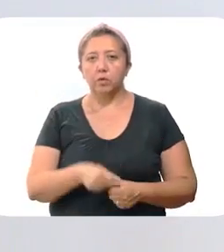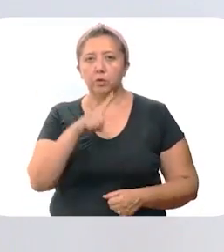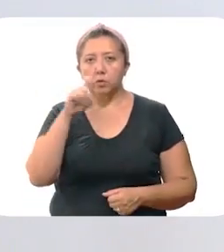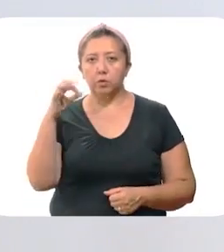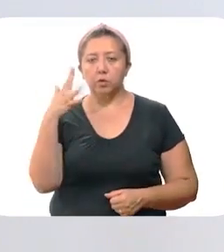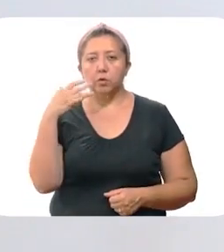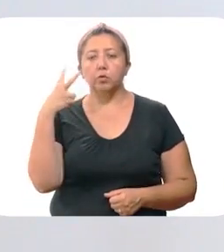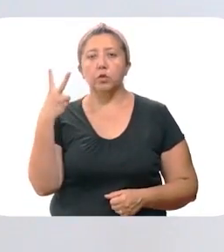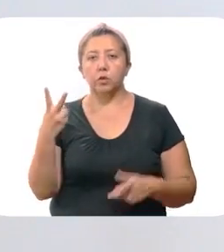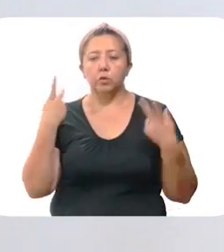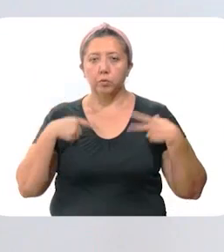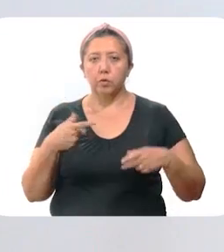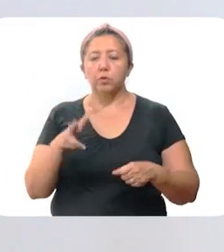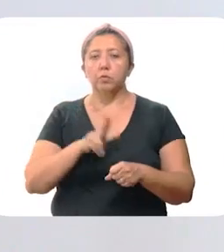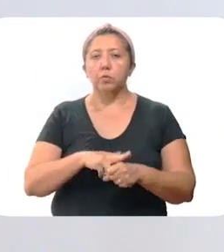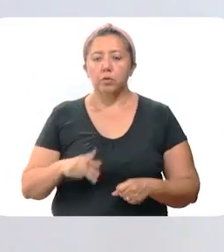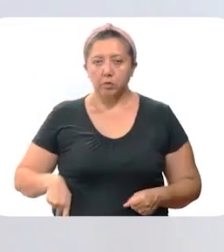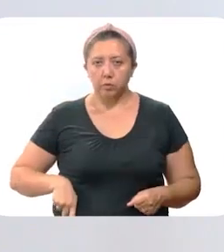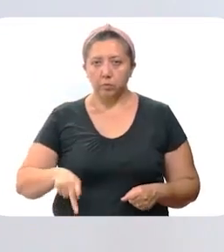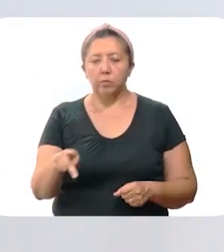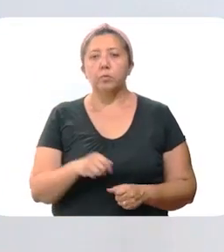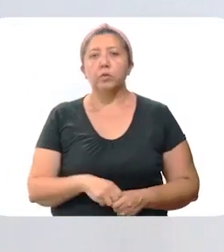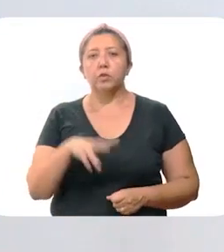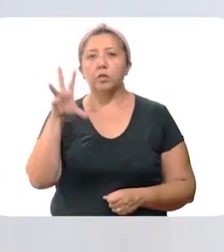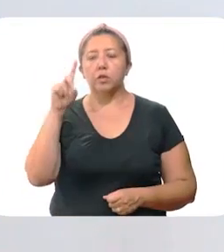tenemos 152 pacientes en hospitales públicos.